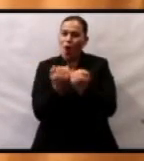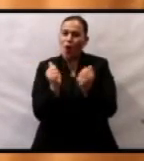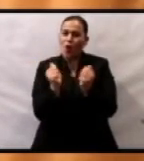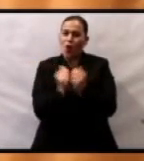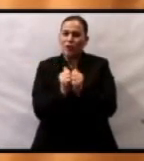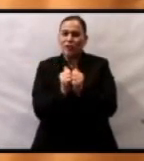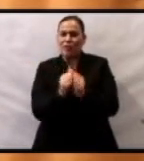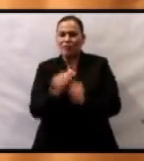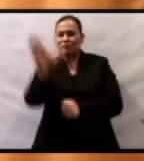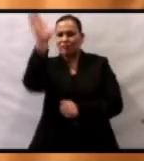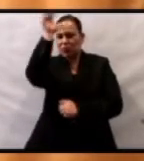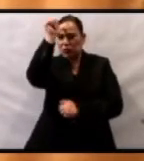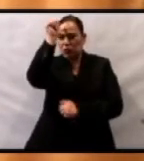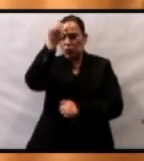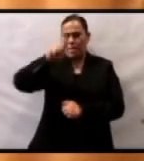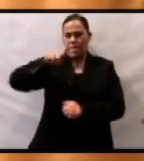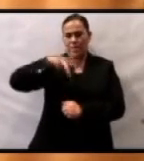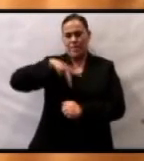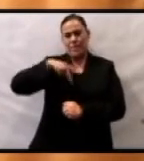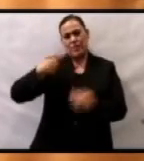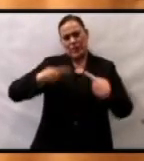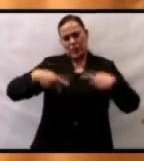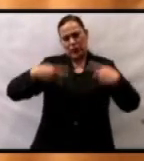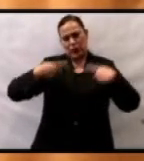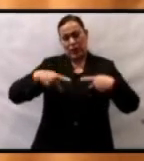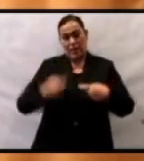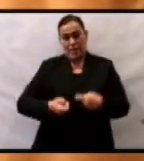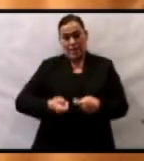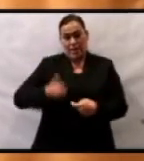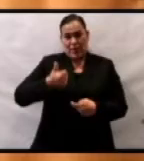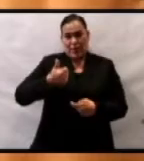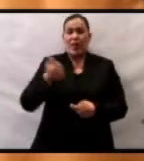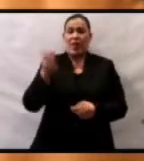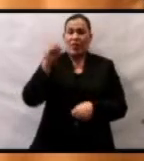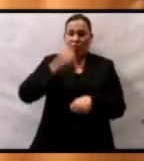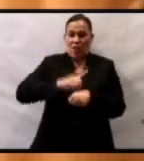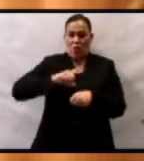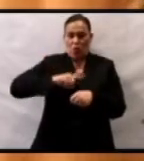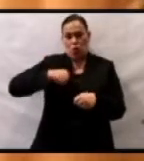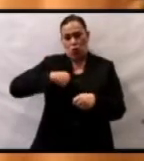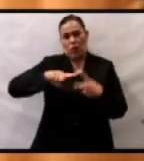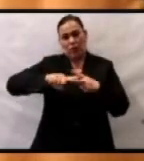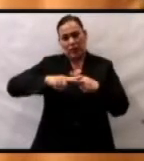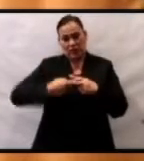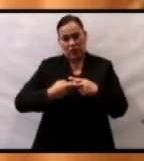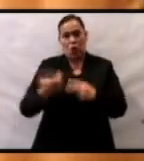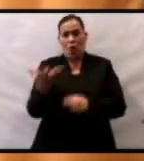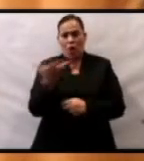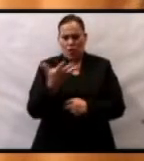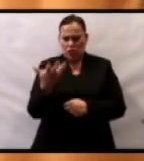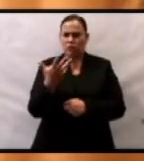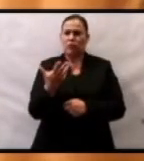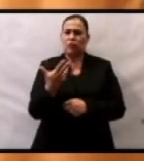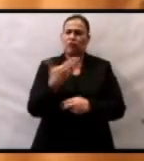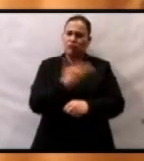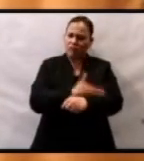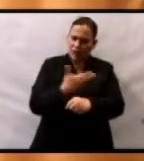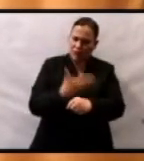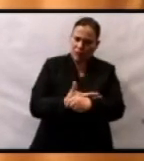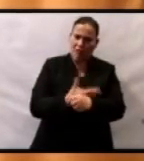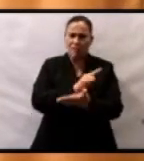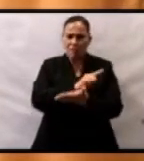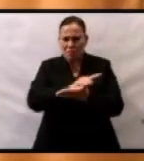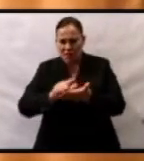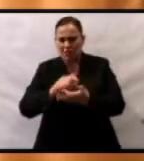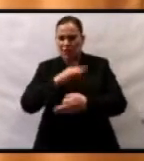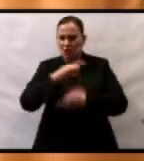congruencia personal. Desde el primer día en que inicié esta encomienda, lo hice bajo los principios de honestidad, transparencia